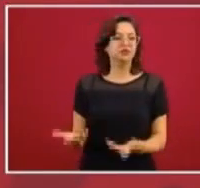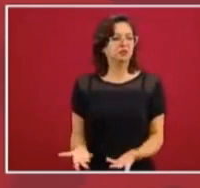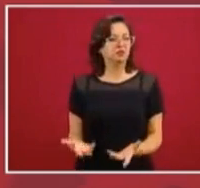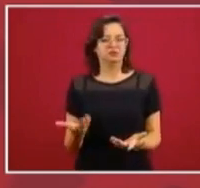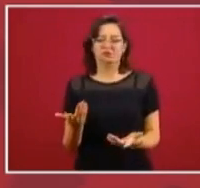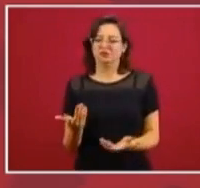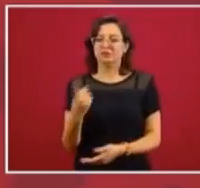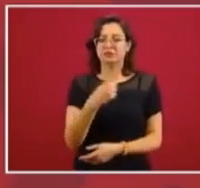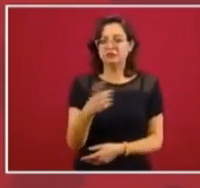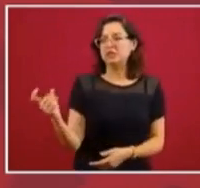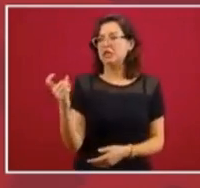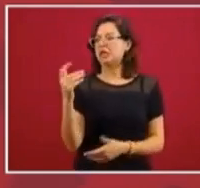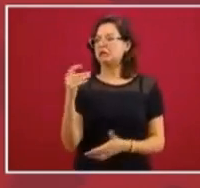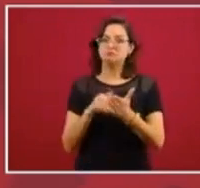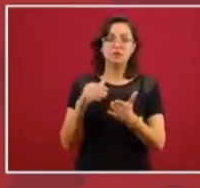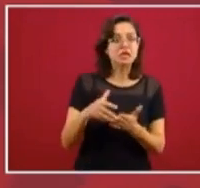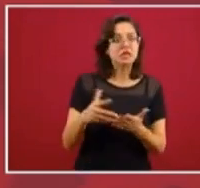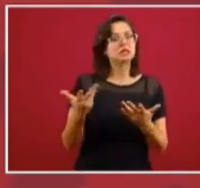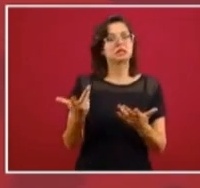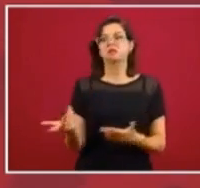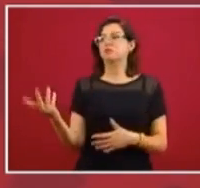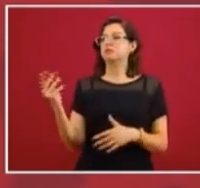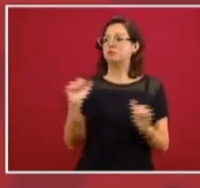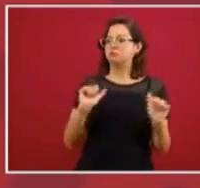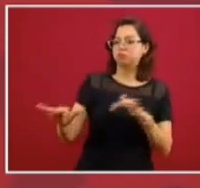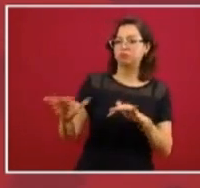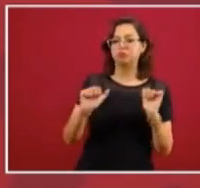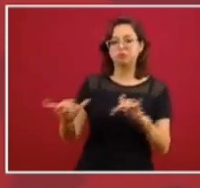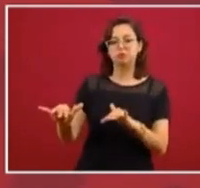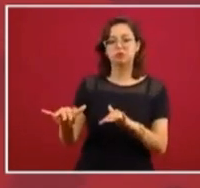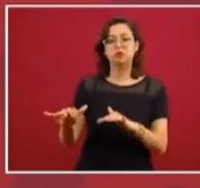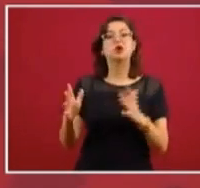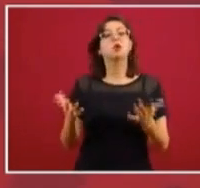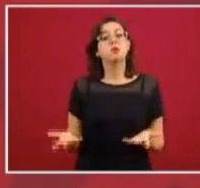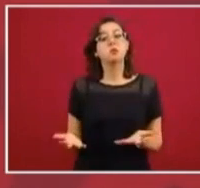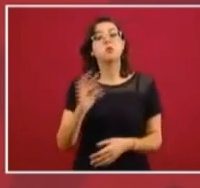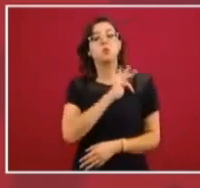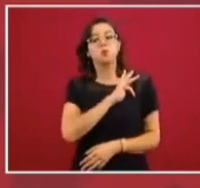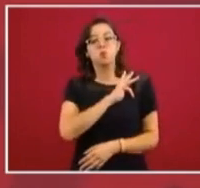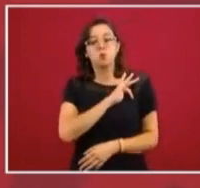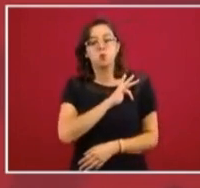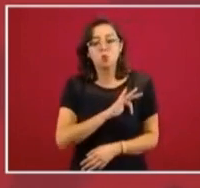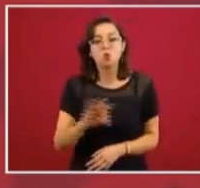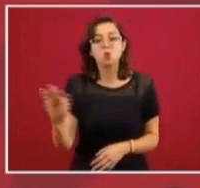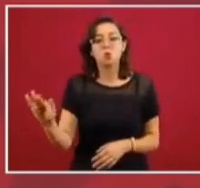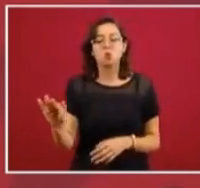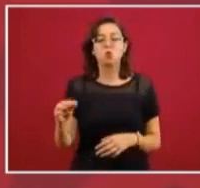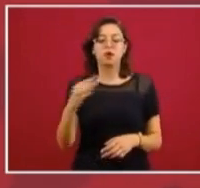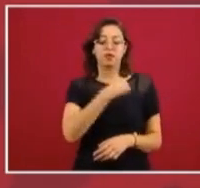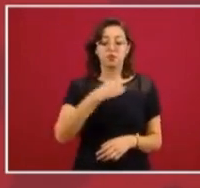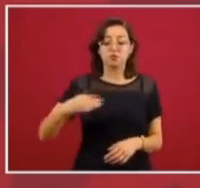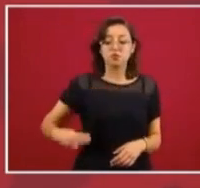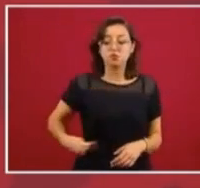o decenas de miles de personas, y se pueden segmentar, se puede alternar que los